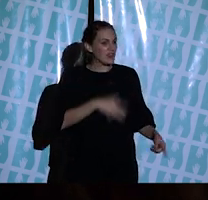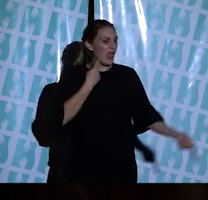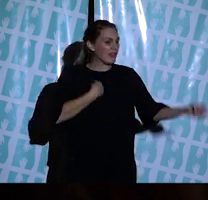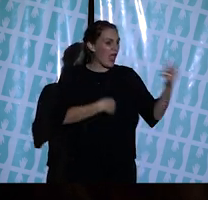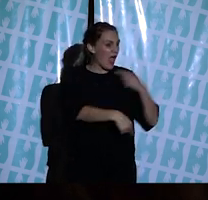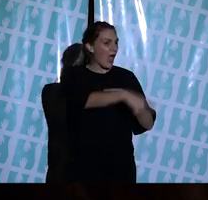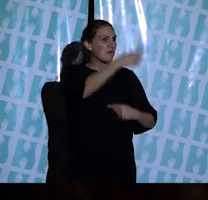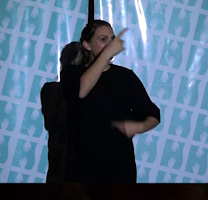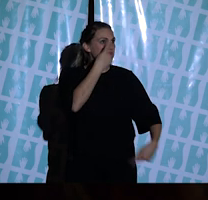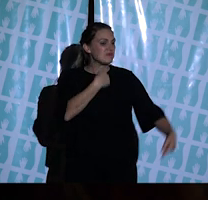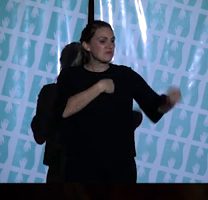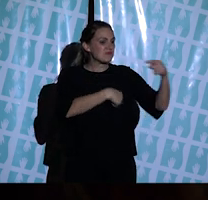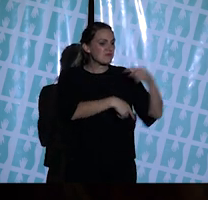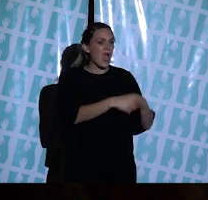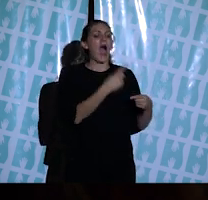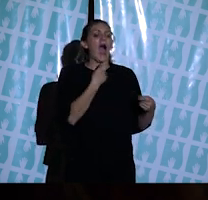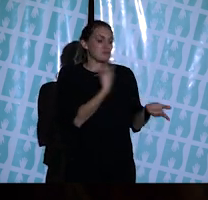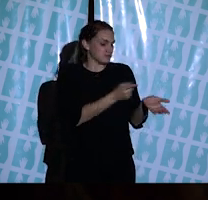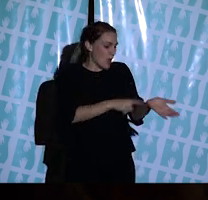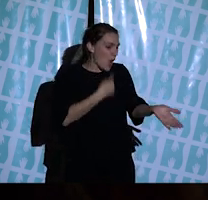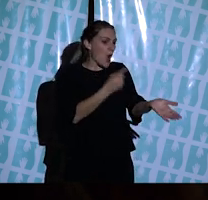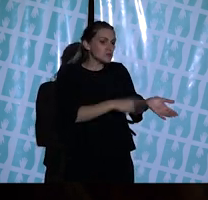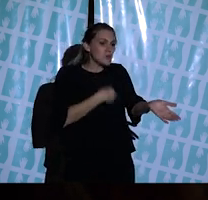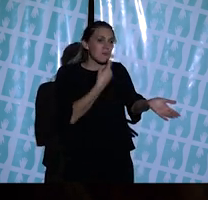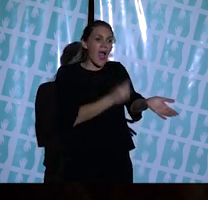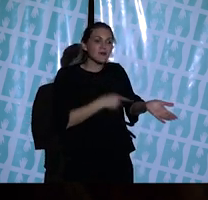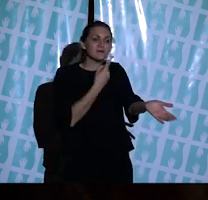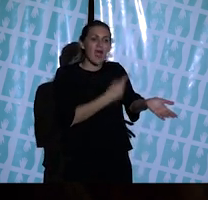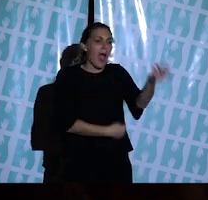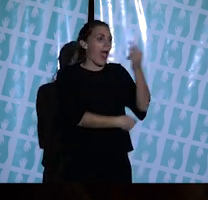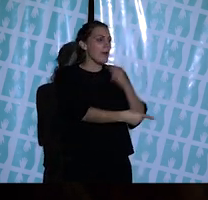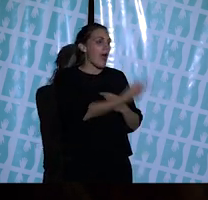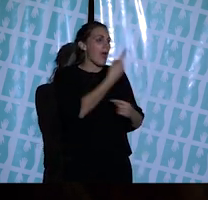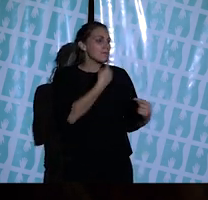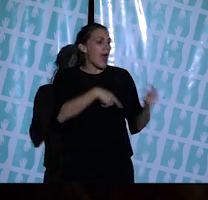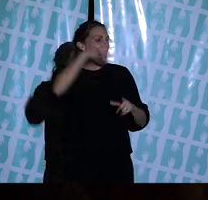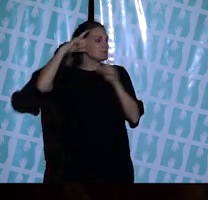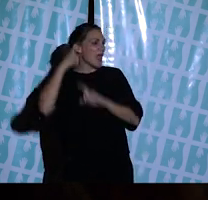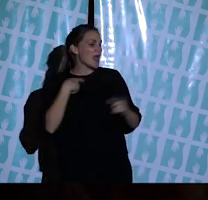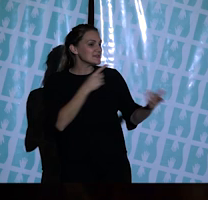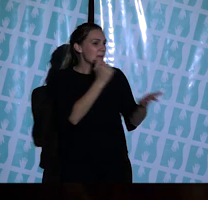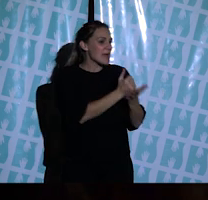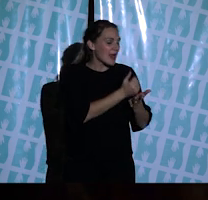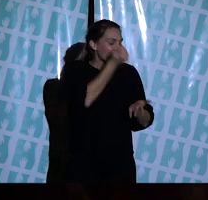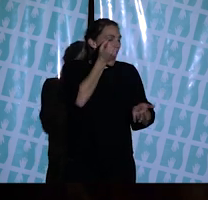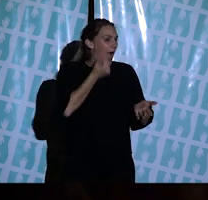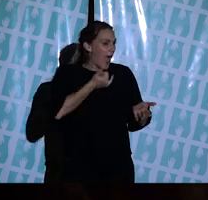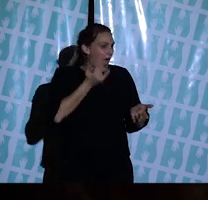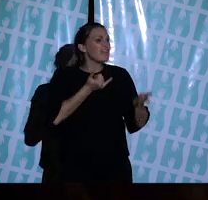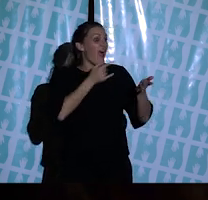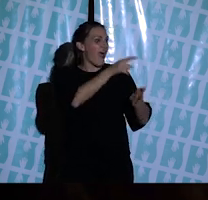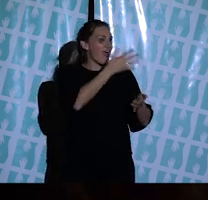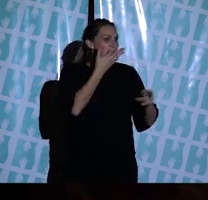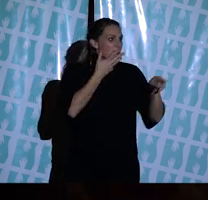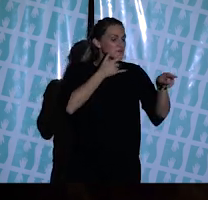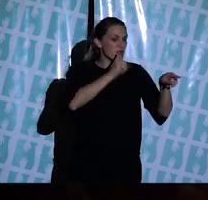un circuito que se va reforzando. No es lo mismo una tortuga sin experiencia que con experiencia, van adquiriendo esa experiencia en un circuito. ¿Cuál es el